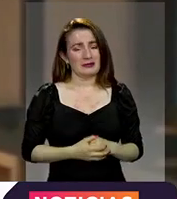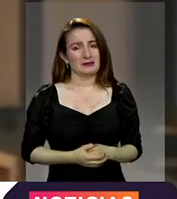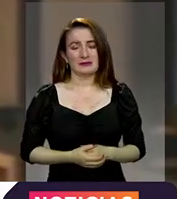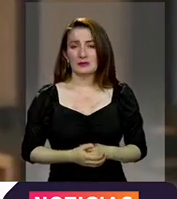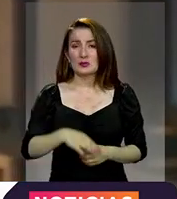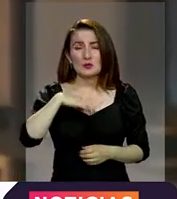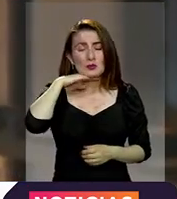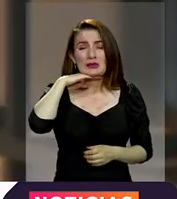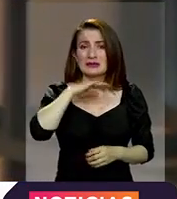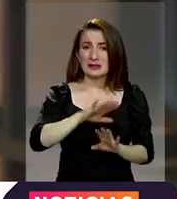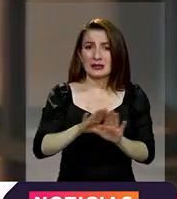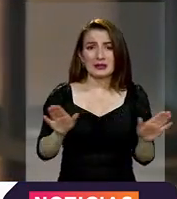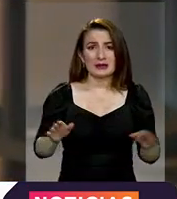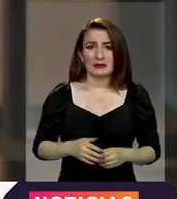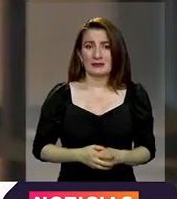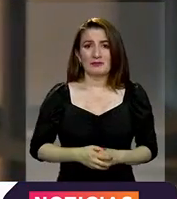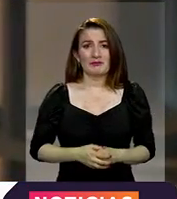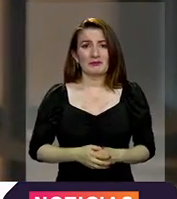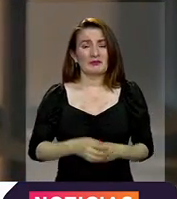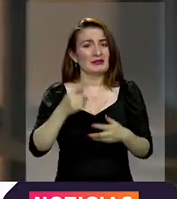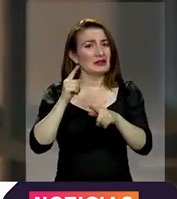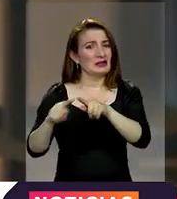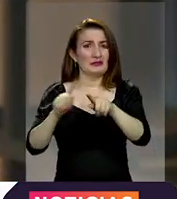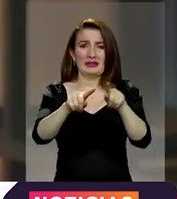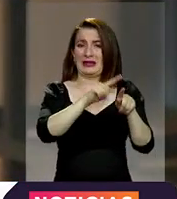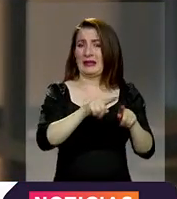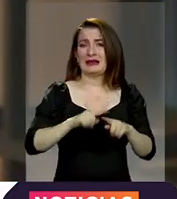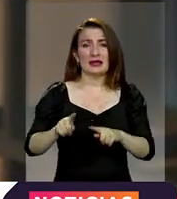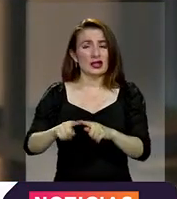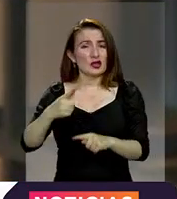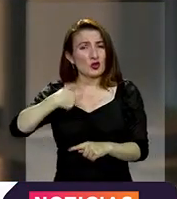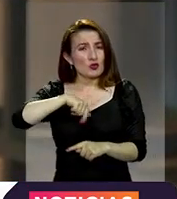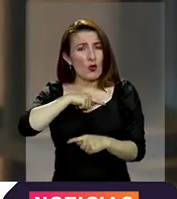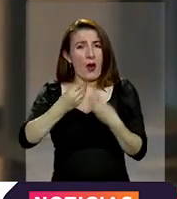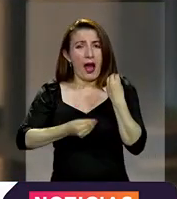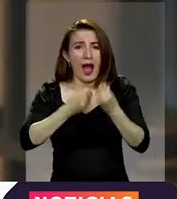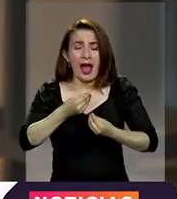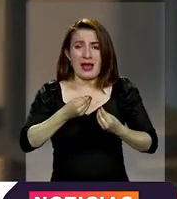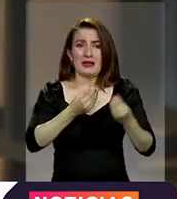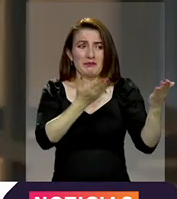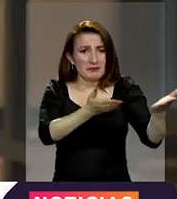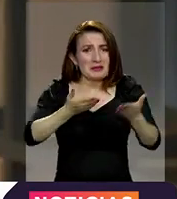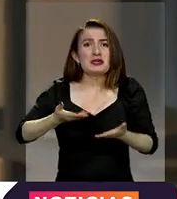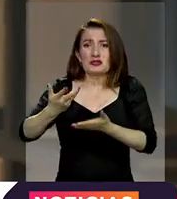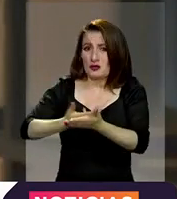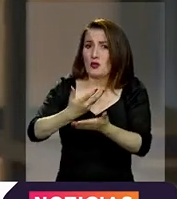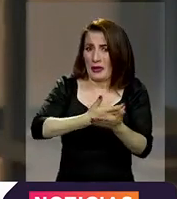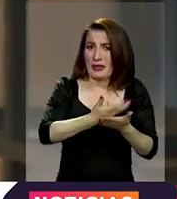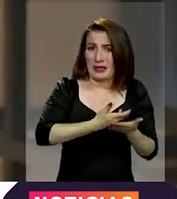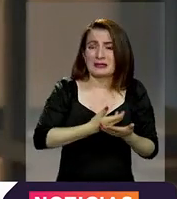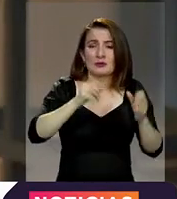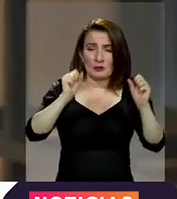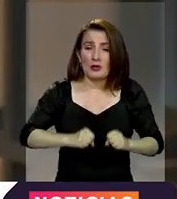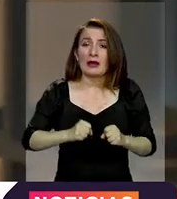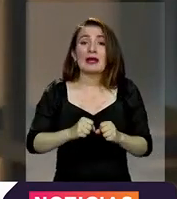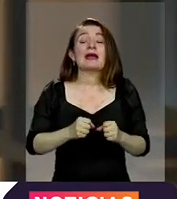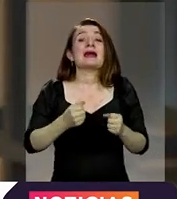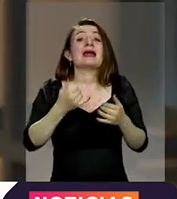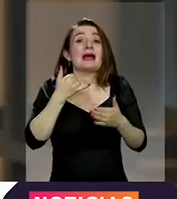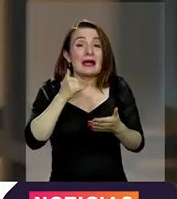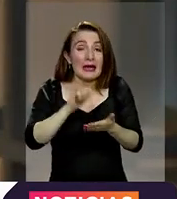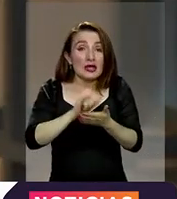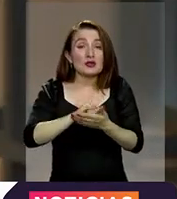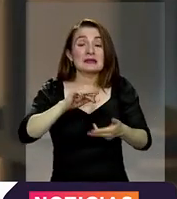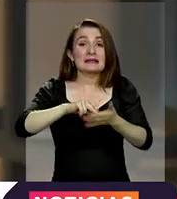tenemos. Las diferencias son legítimas, no solo son legítimas, son bienvenidas. Eso es parte de tener